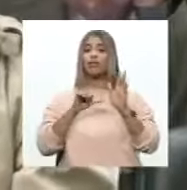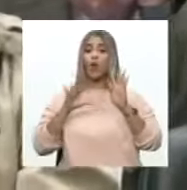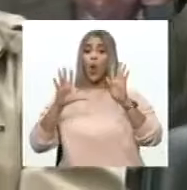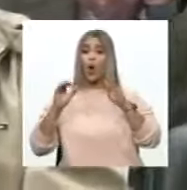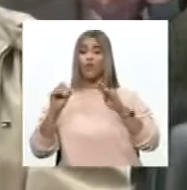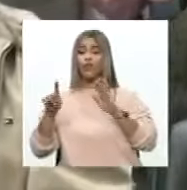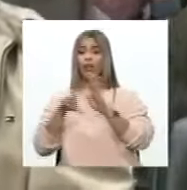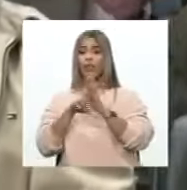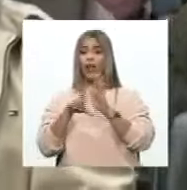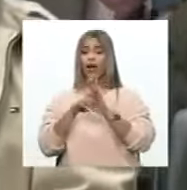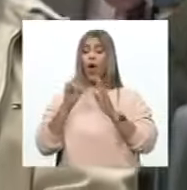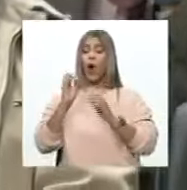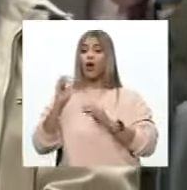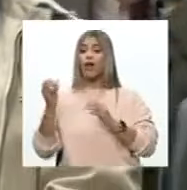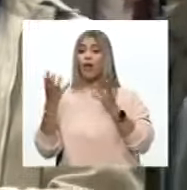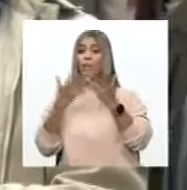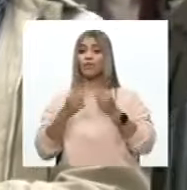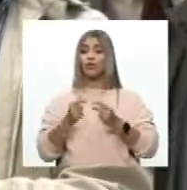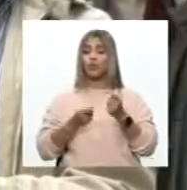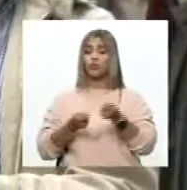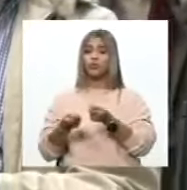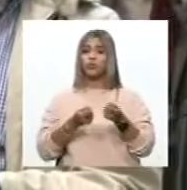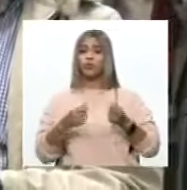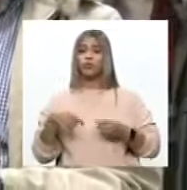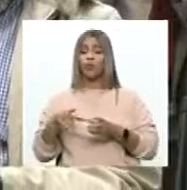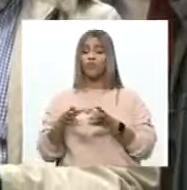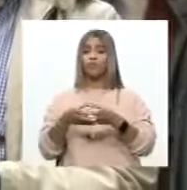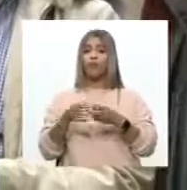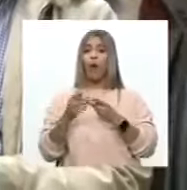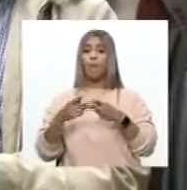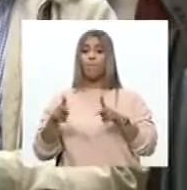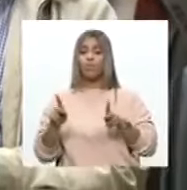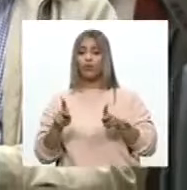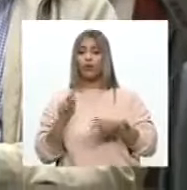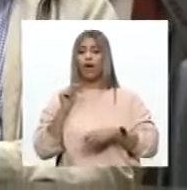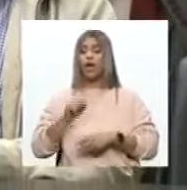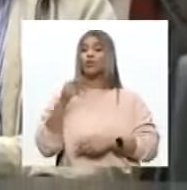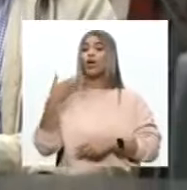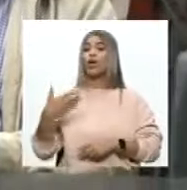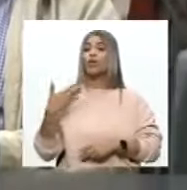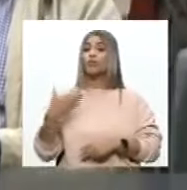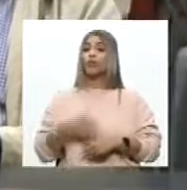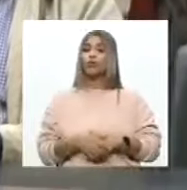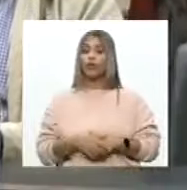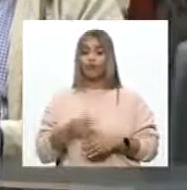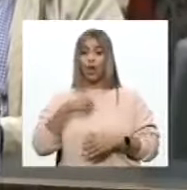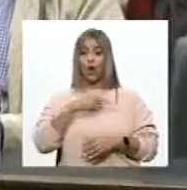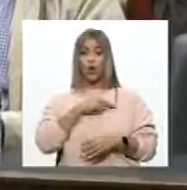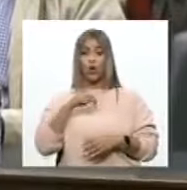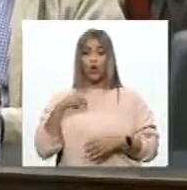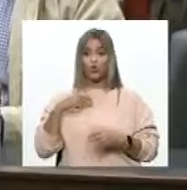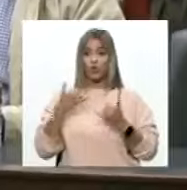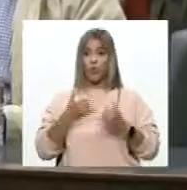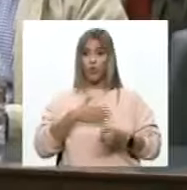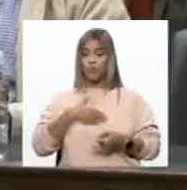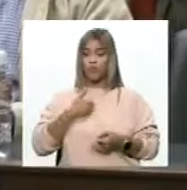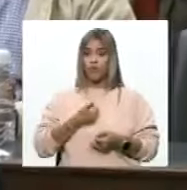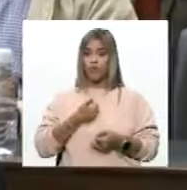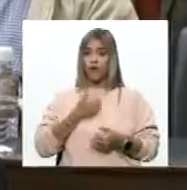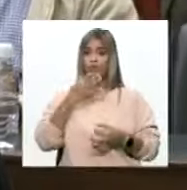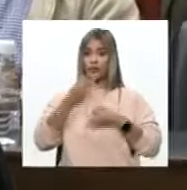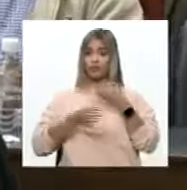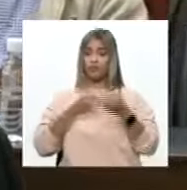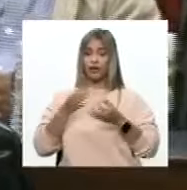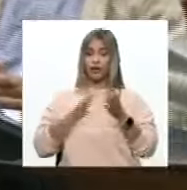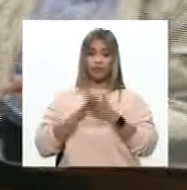Ley Orgánica de Administración Financiera del Sector Público. Esto es importante que nosotros lo podamos destacar.